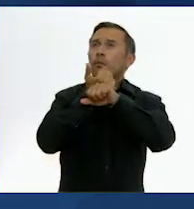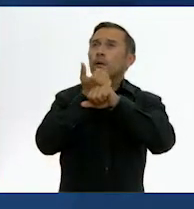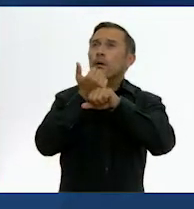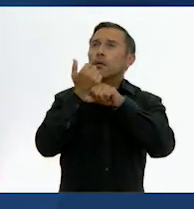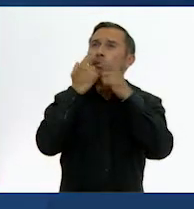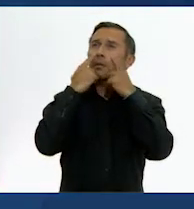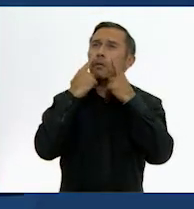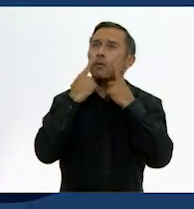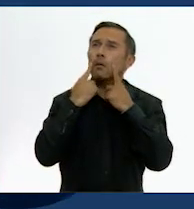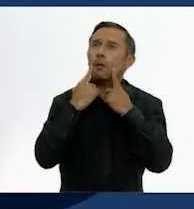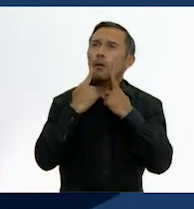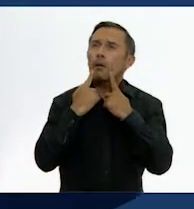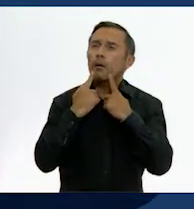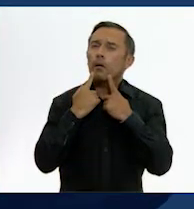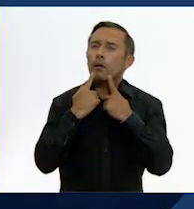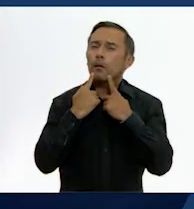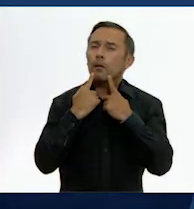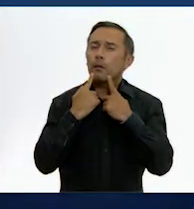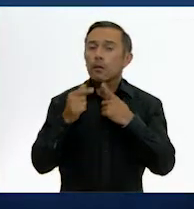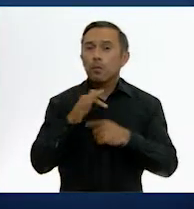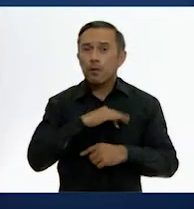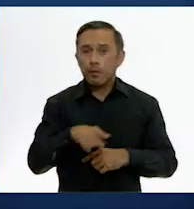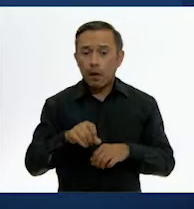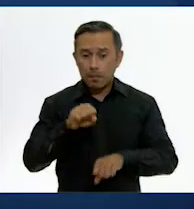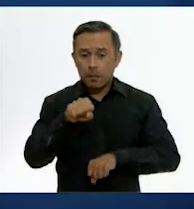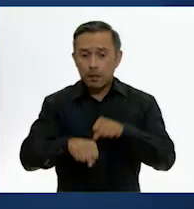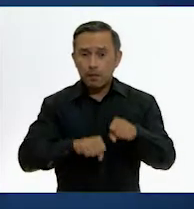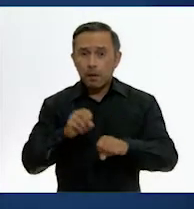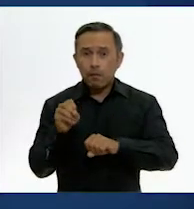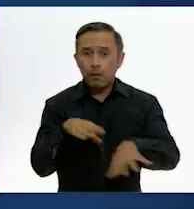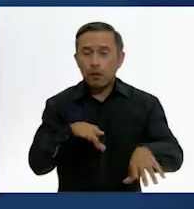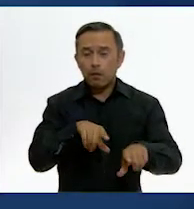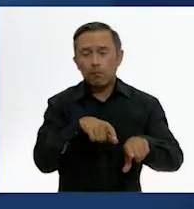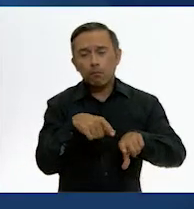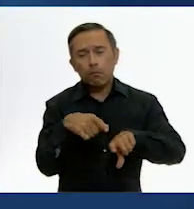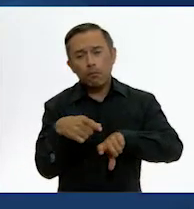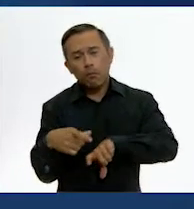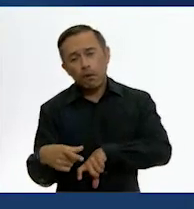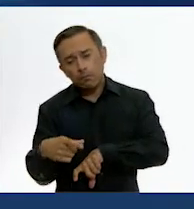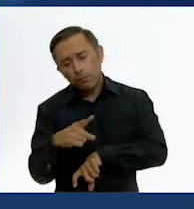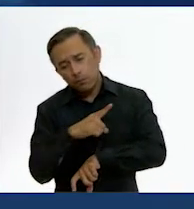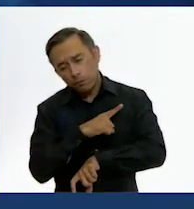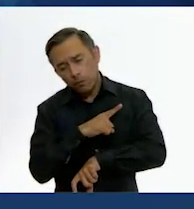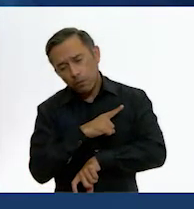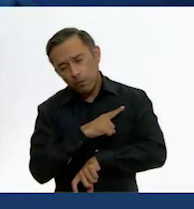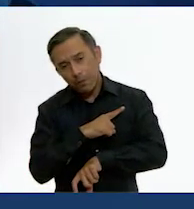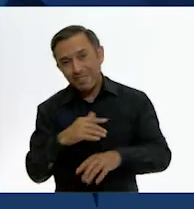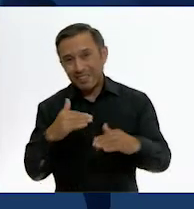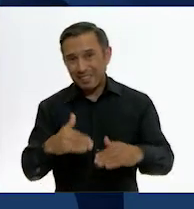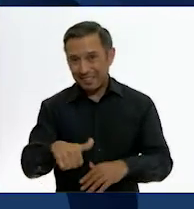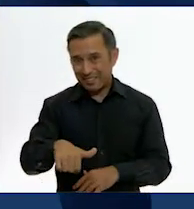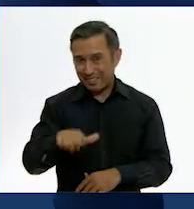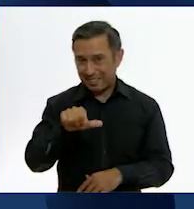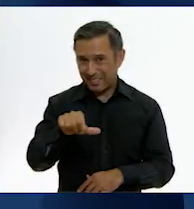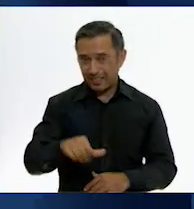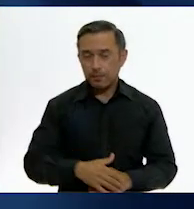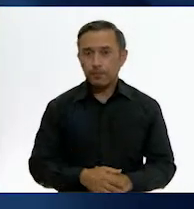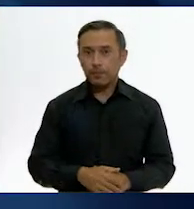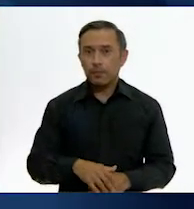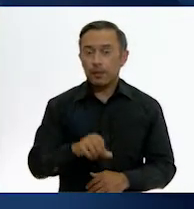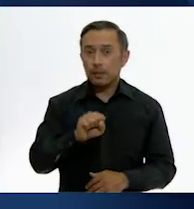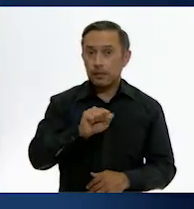bicicleta abandonada 16 trabajan la sal y el azúcar